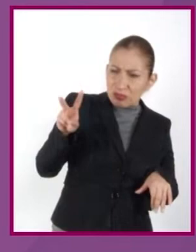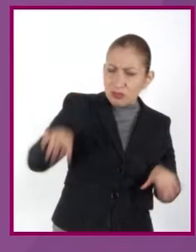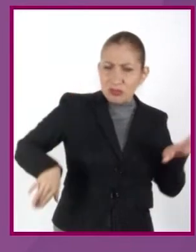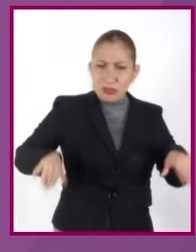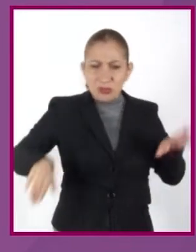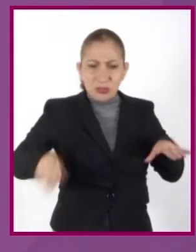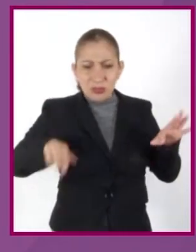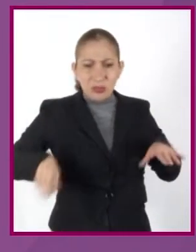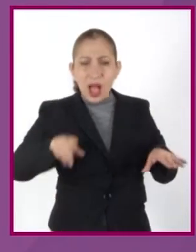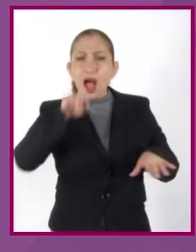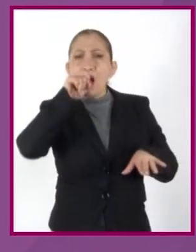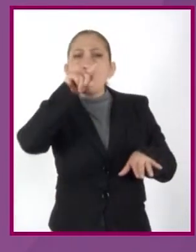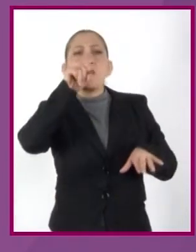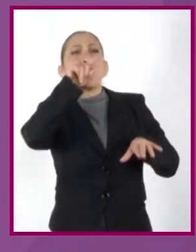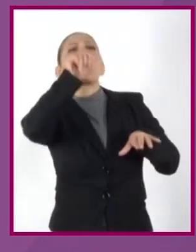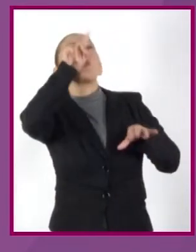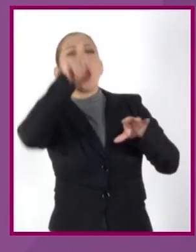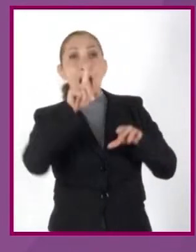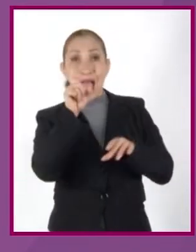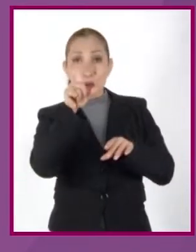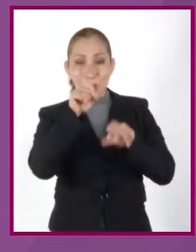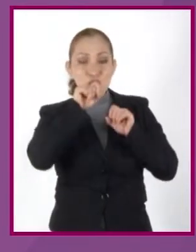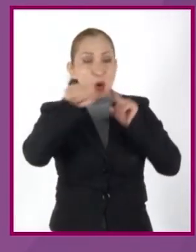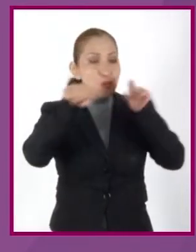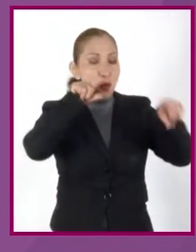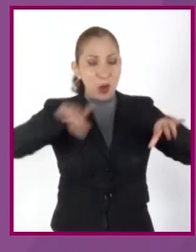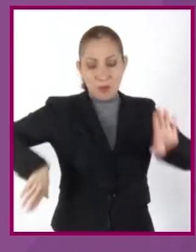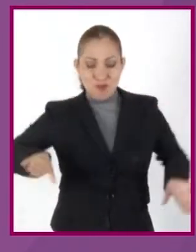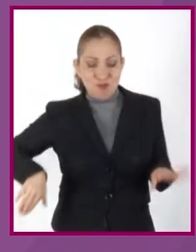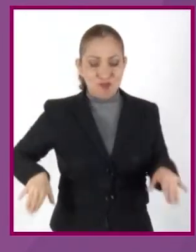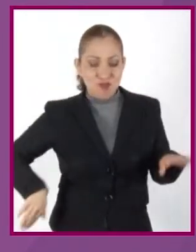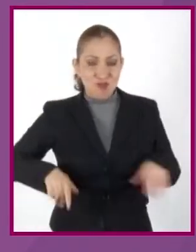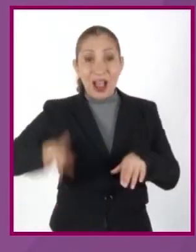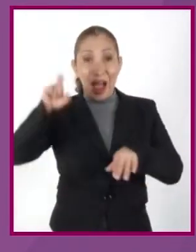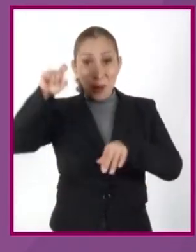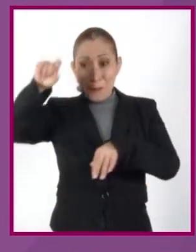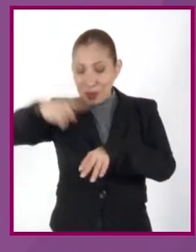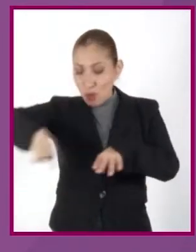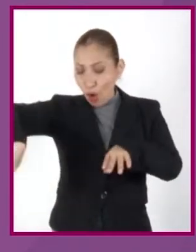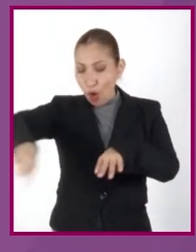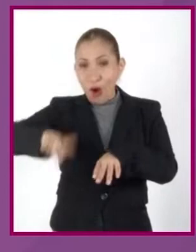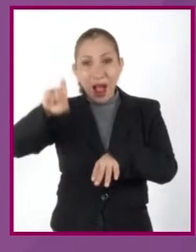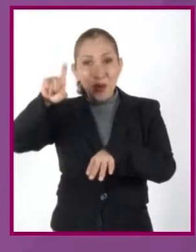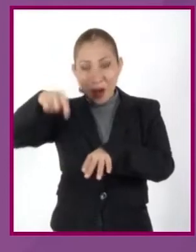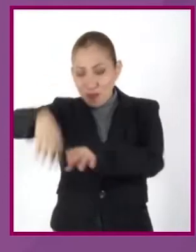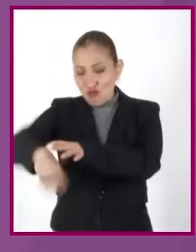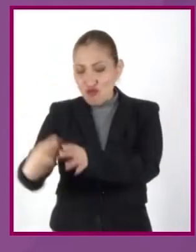y aventando agüita. Se acababa de bañar del charquito aquel que tenía ahí.